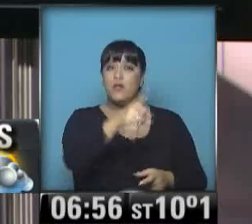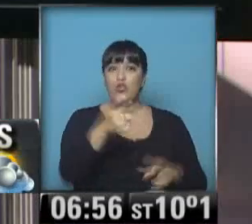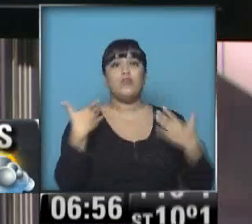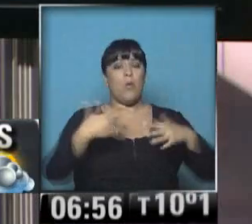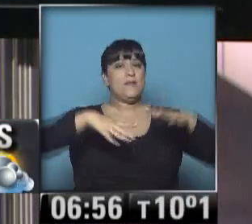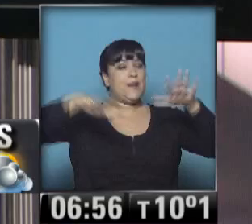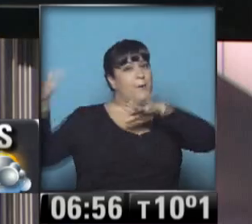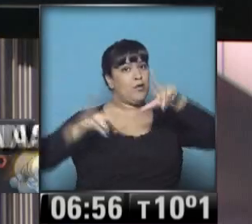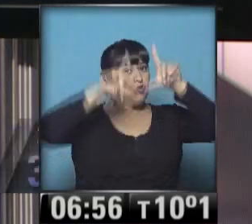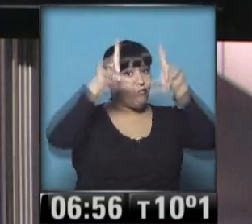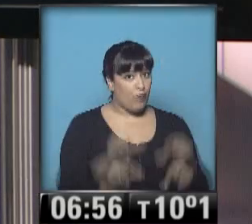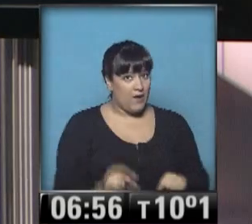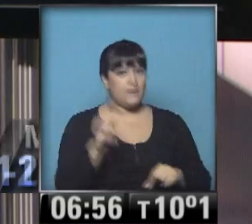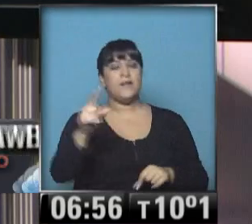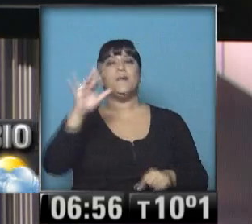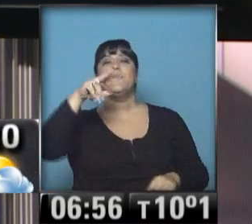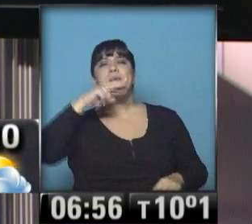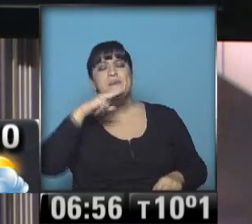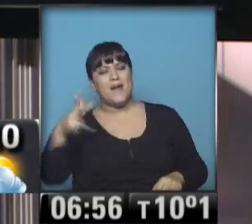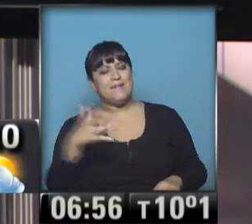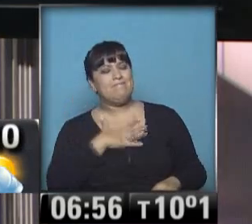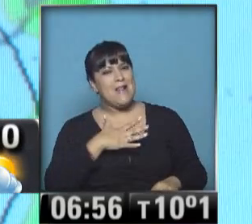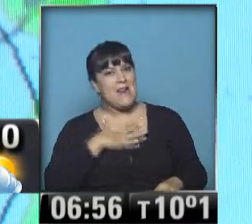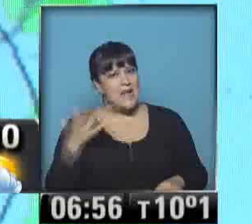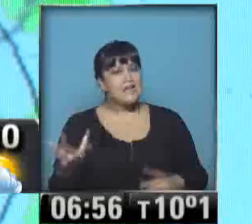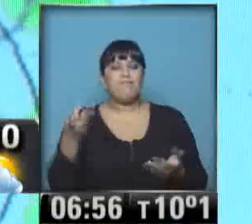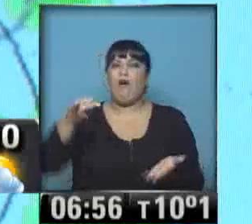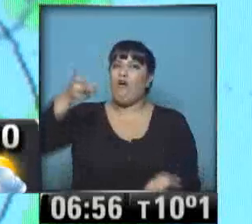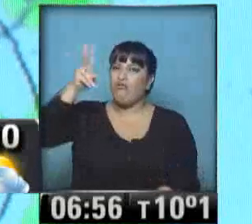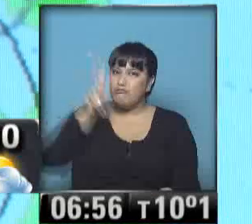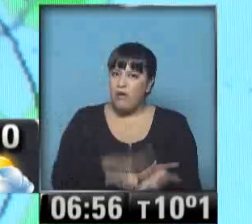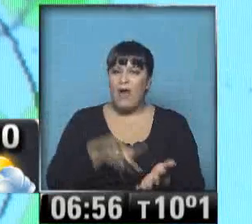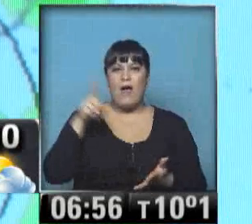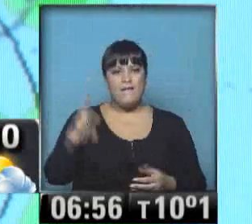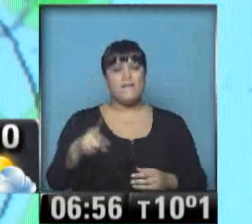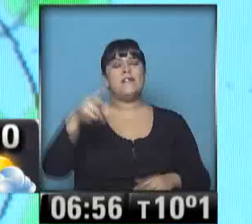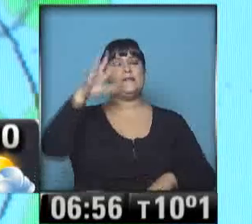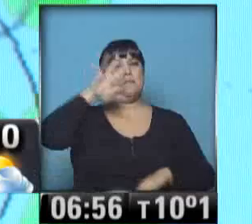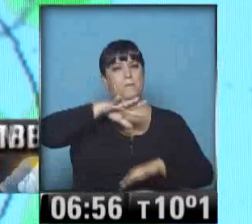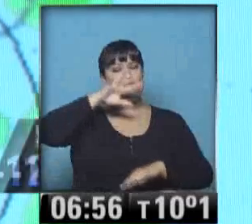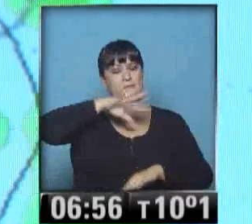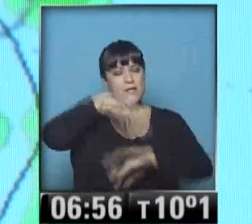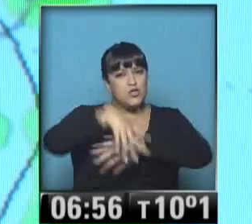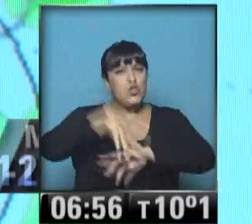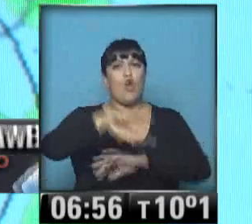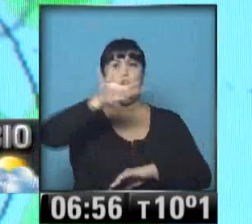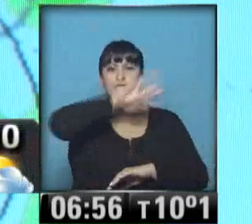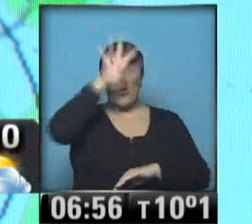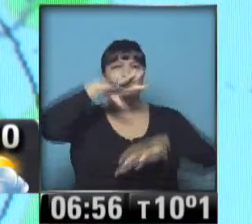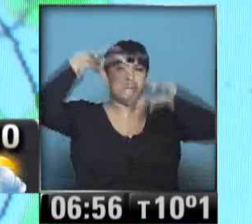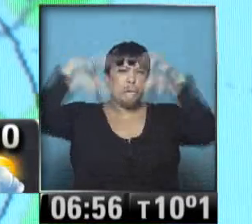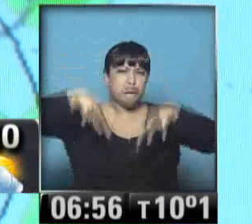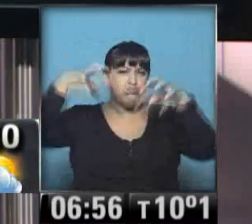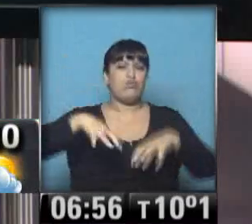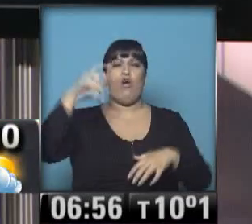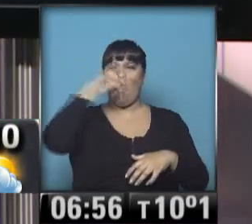sonda. Viernes, ay, qué lástima. Otra vez, Misiones, Formosa, le sobra el agua. Norte